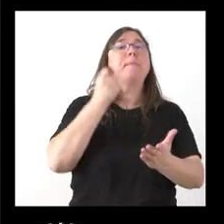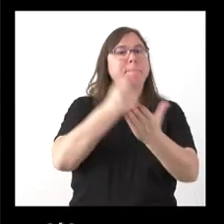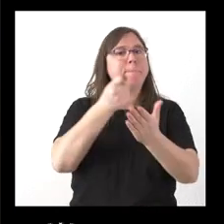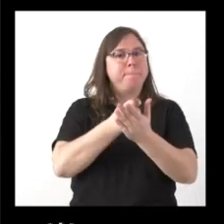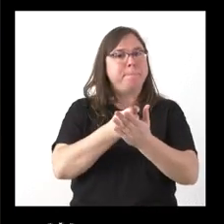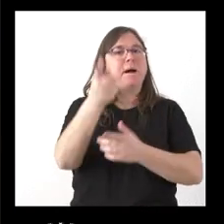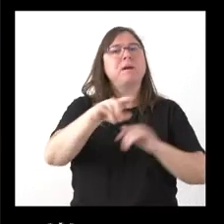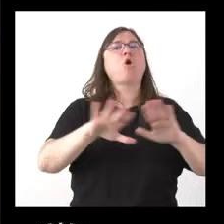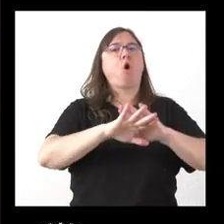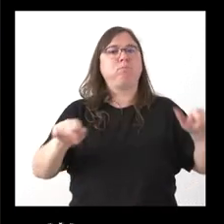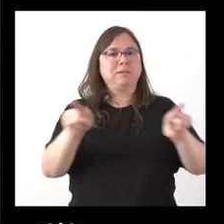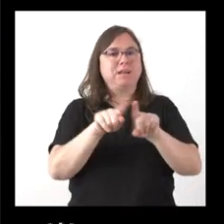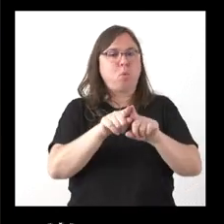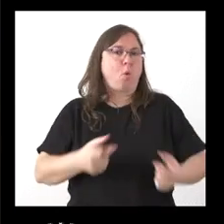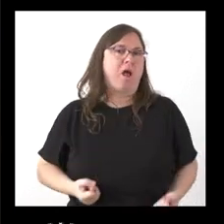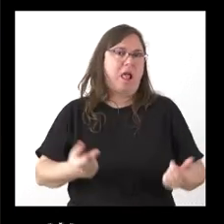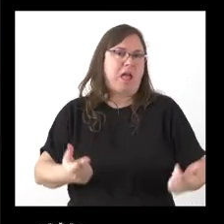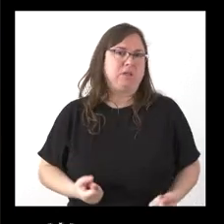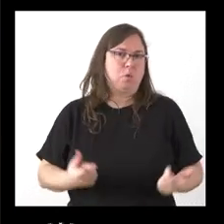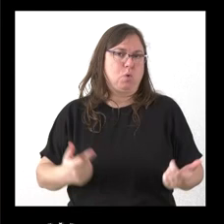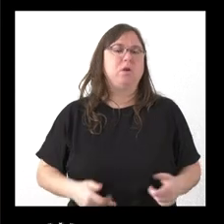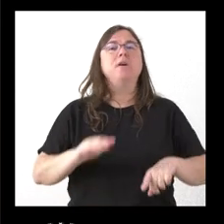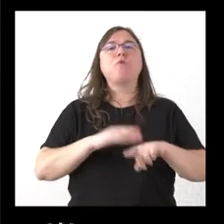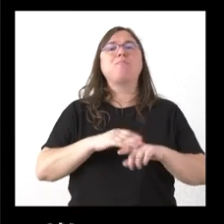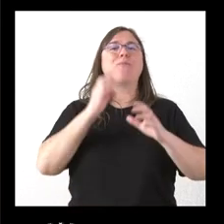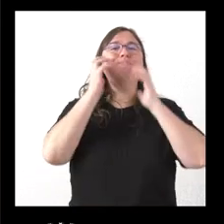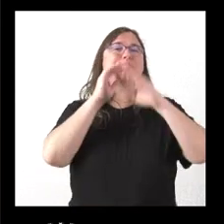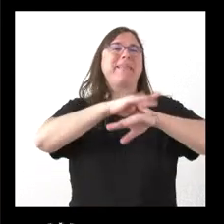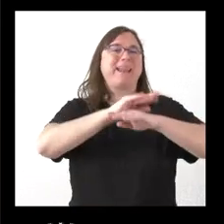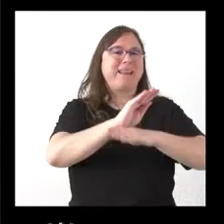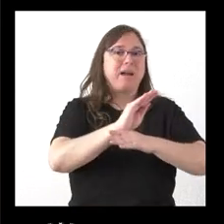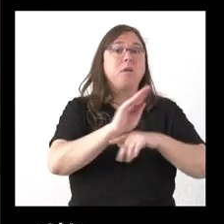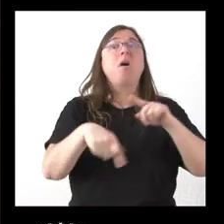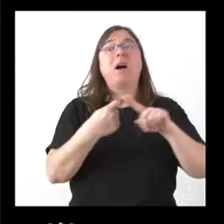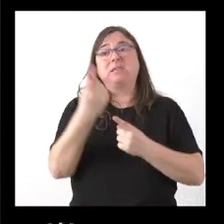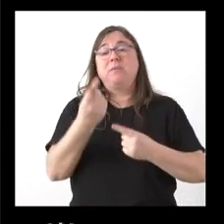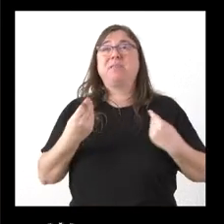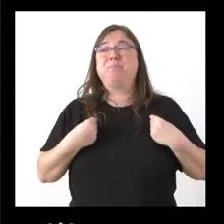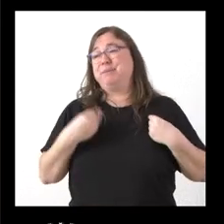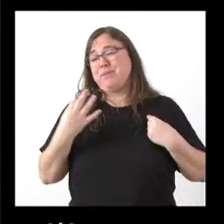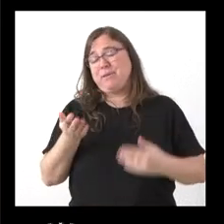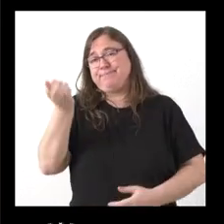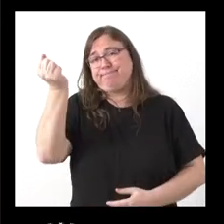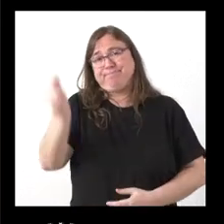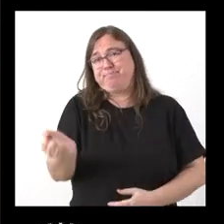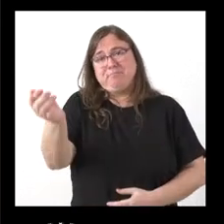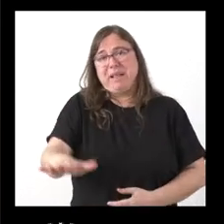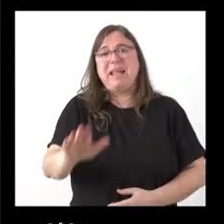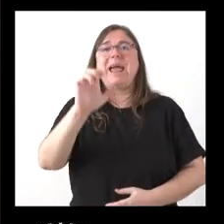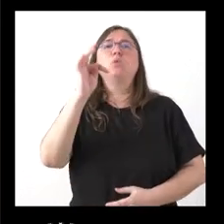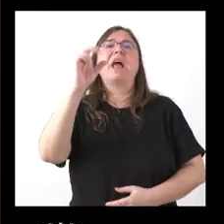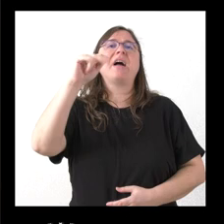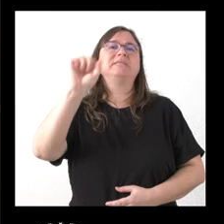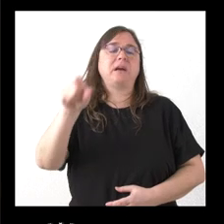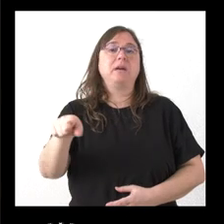compensa los gastos variables de veterinarios en la propia eutanasia de aquellos animales que hayan quedado heridos y también da